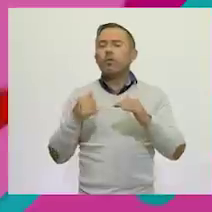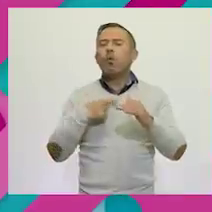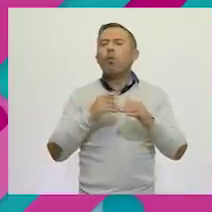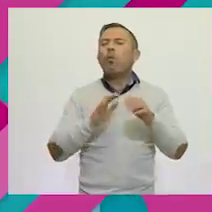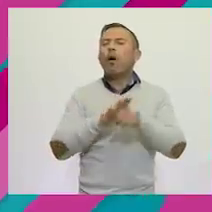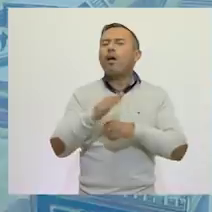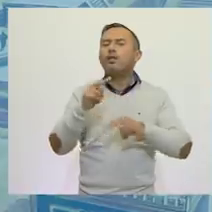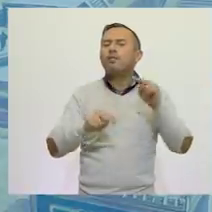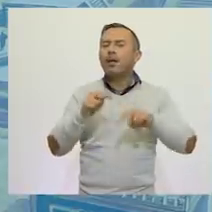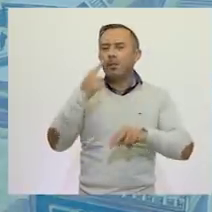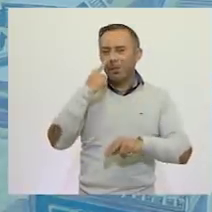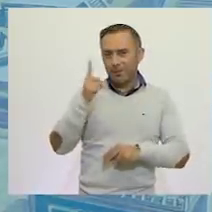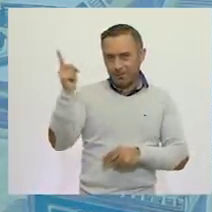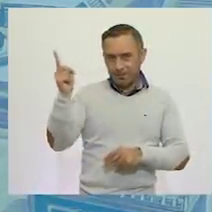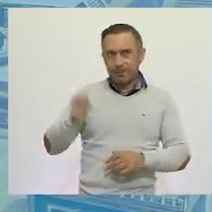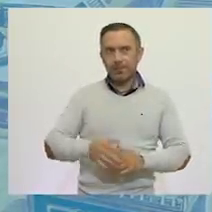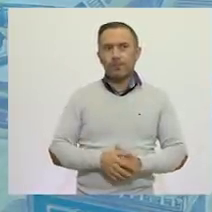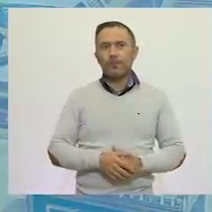siguientes.